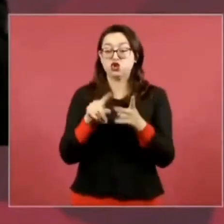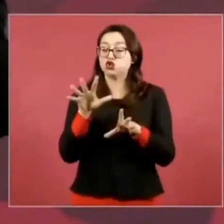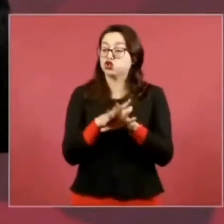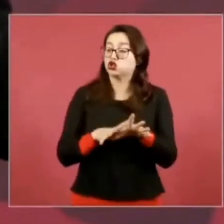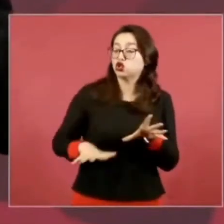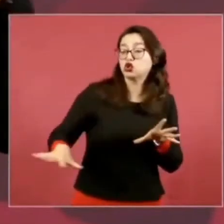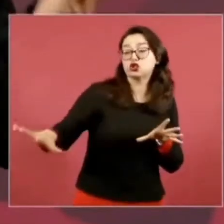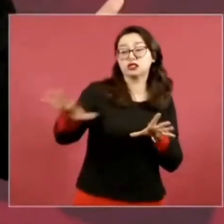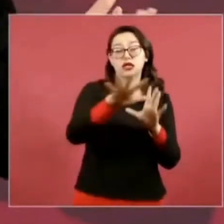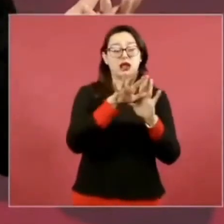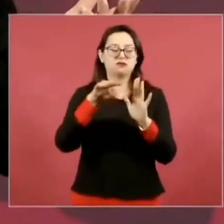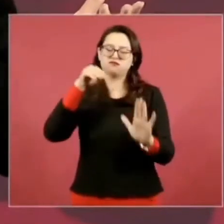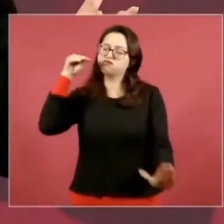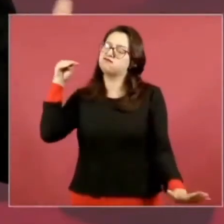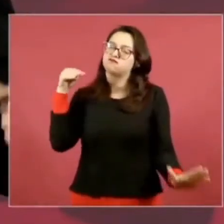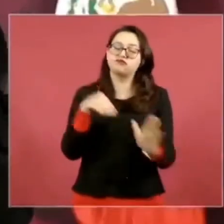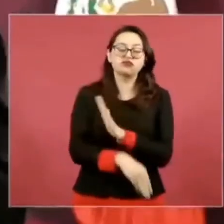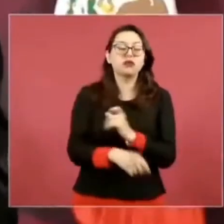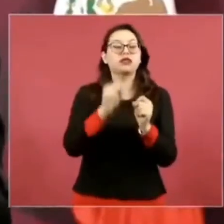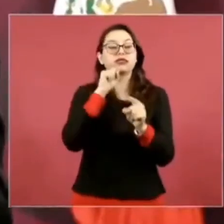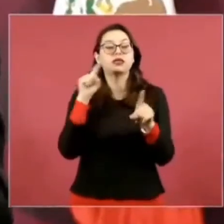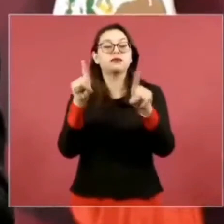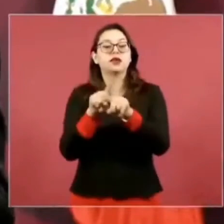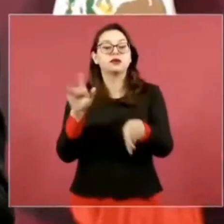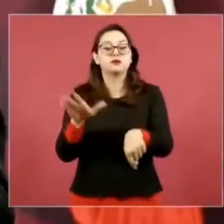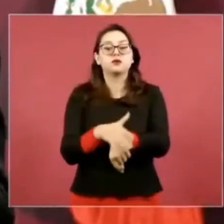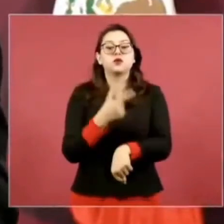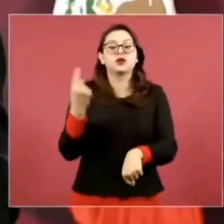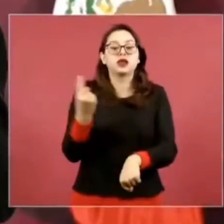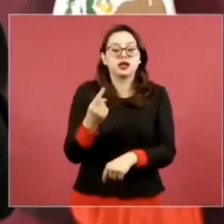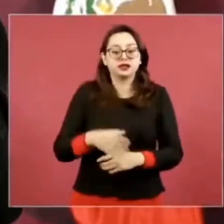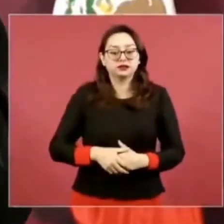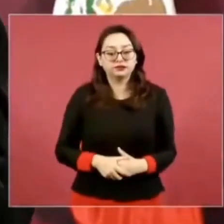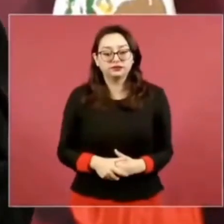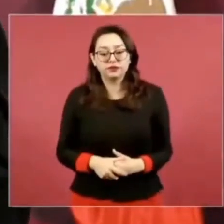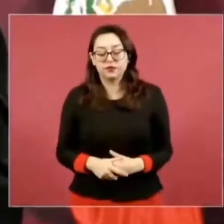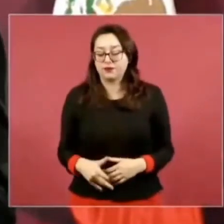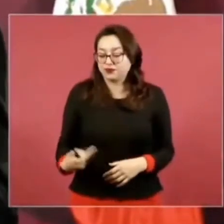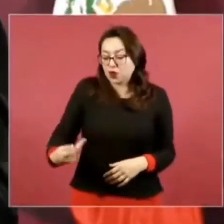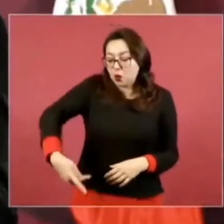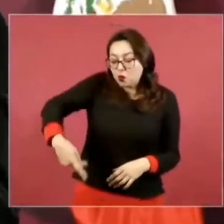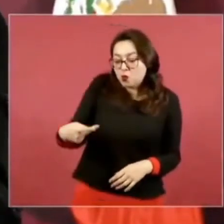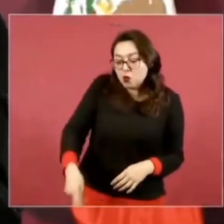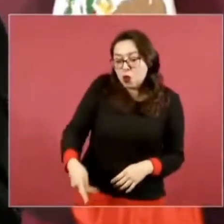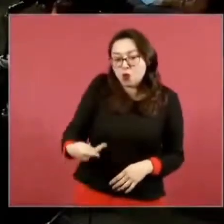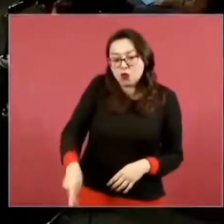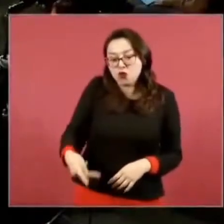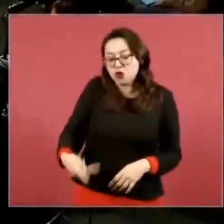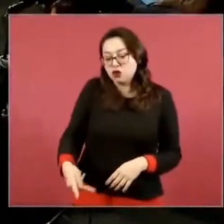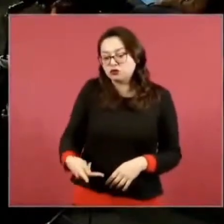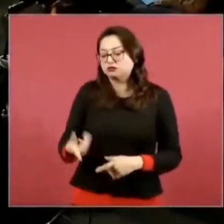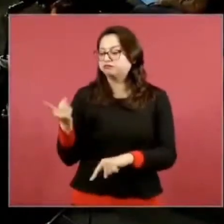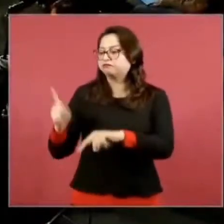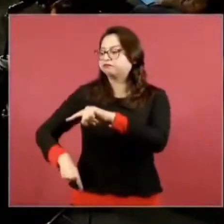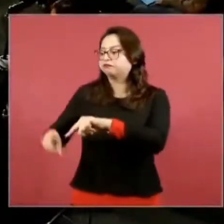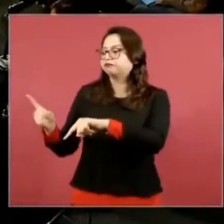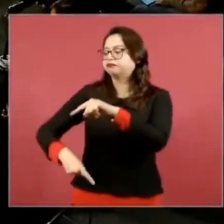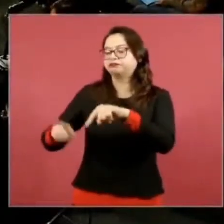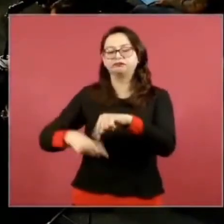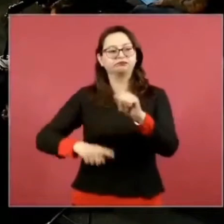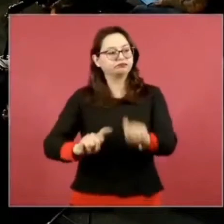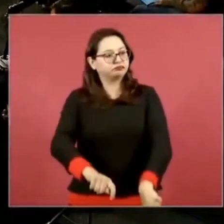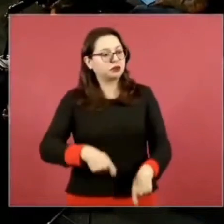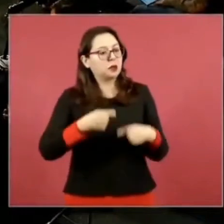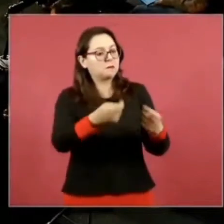porque se entregaron los bienes de la nación a particulares, nos engañaron de que